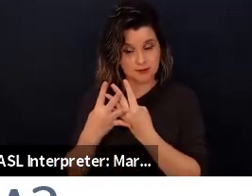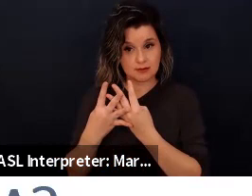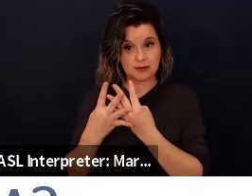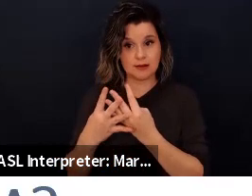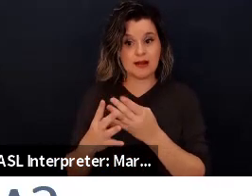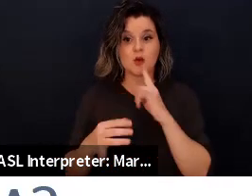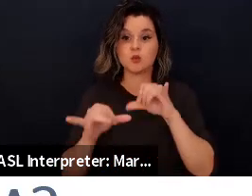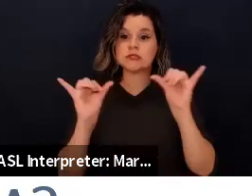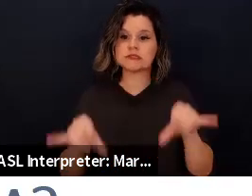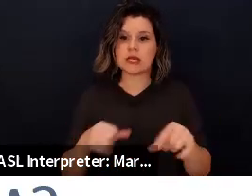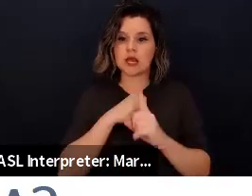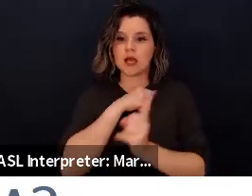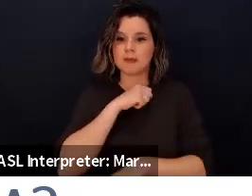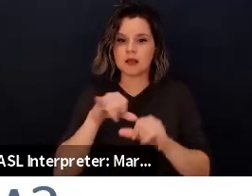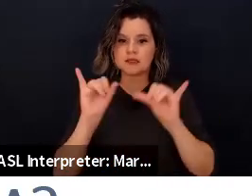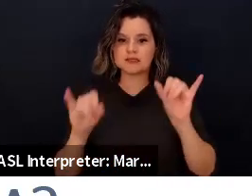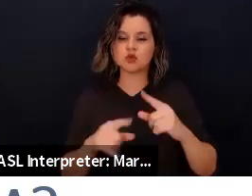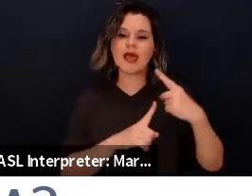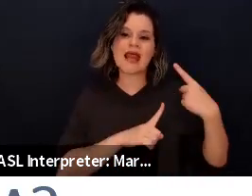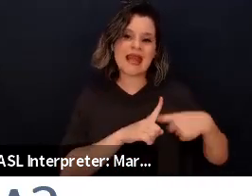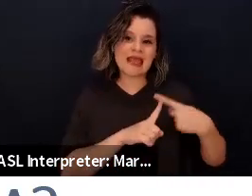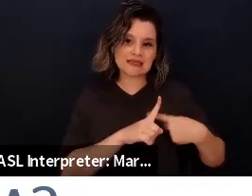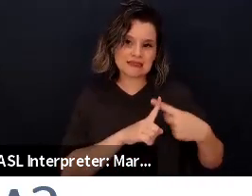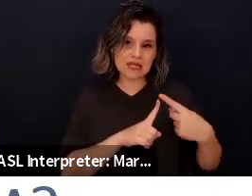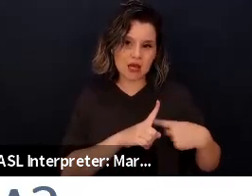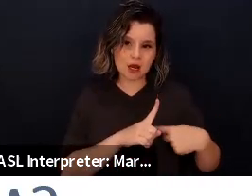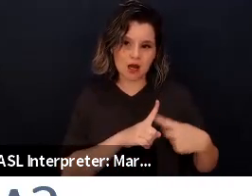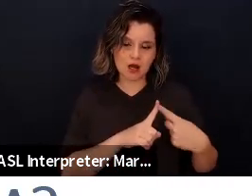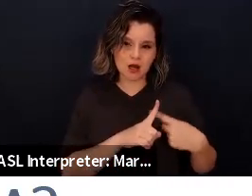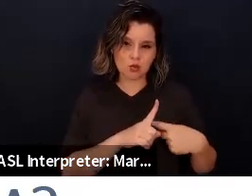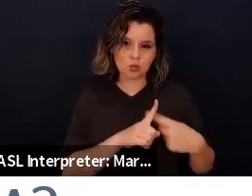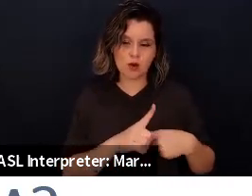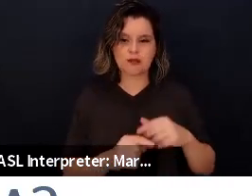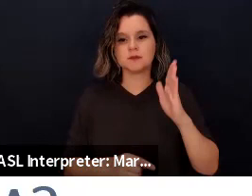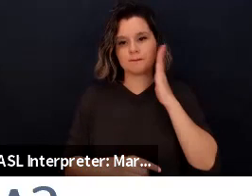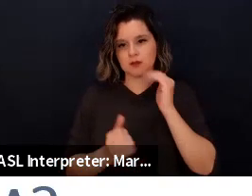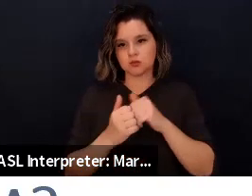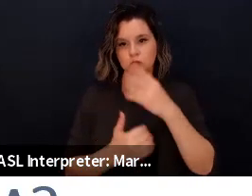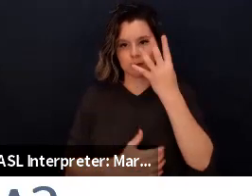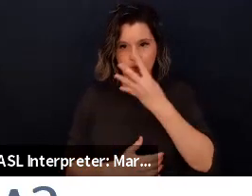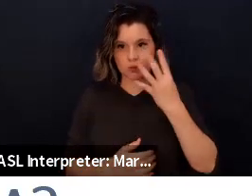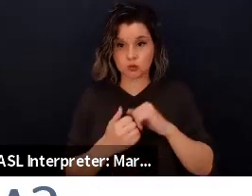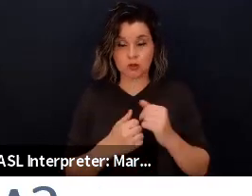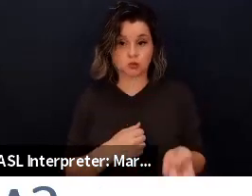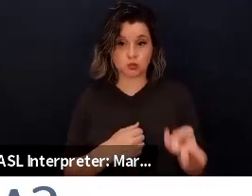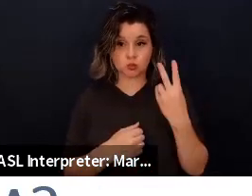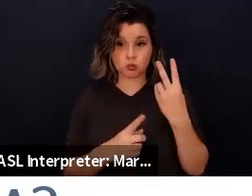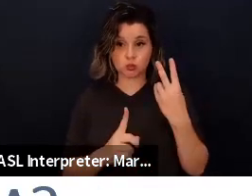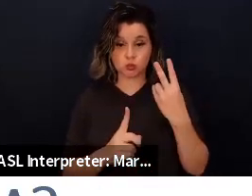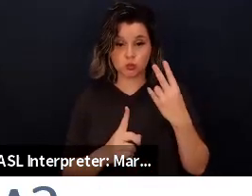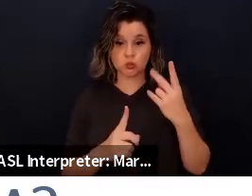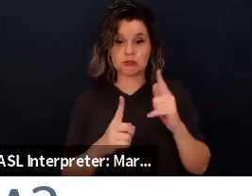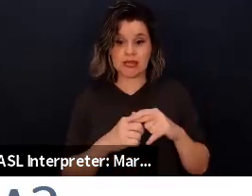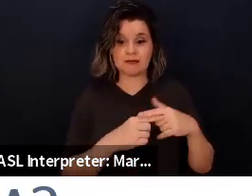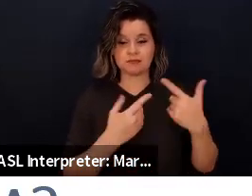en el sistema penal donde rentan camas a migración. Entonces tenemos 2 tipos de